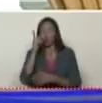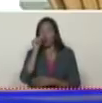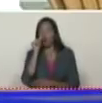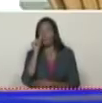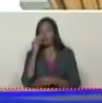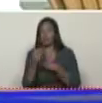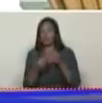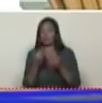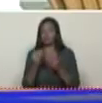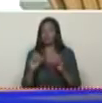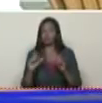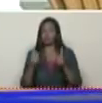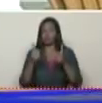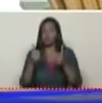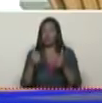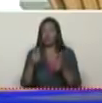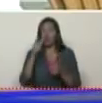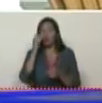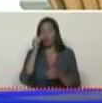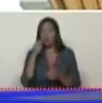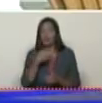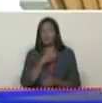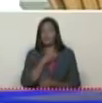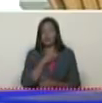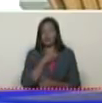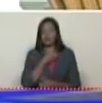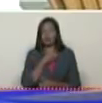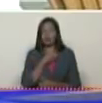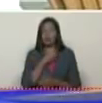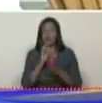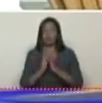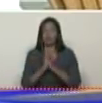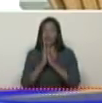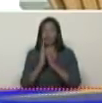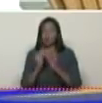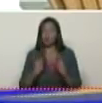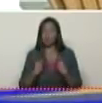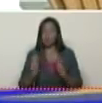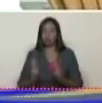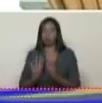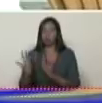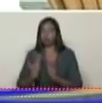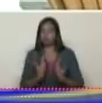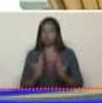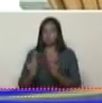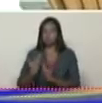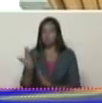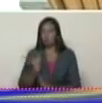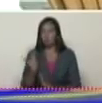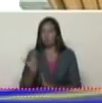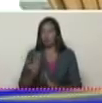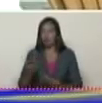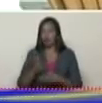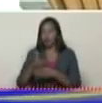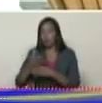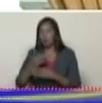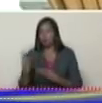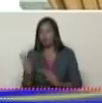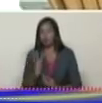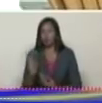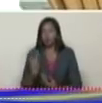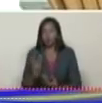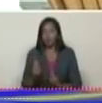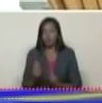Suria, santo, santo, que vivió entre nosotros. Vino de España en los